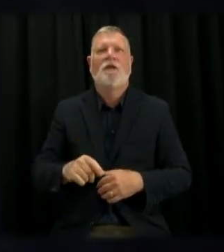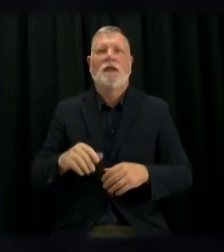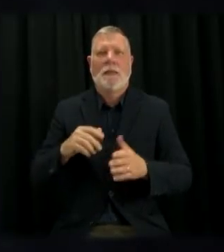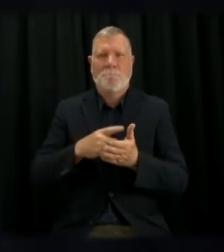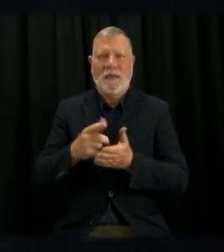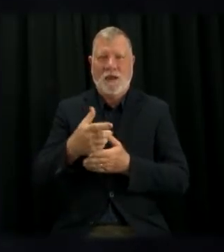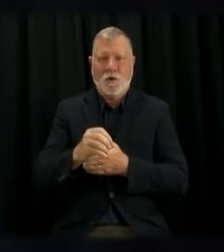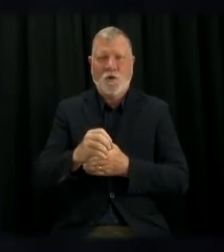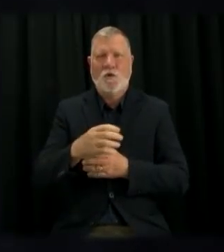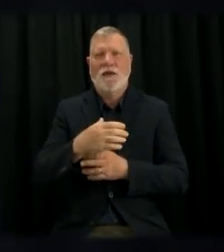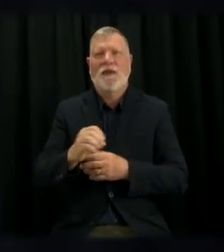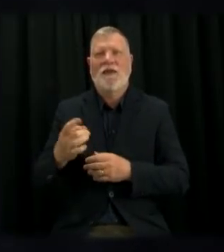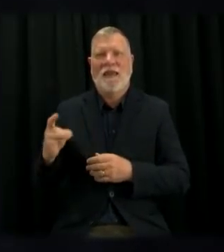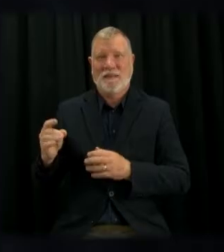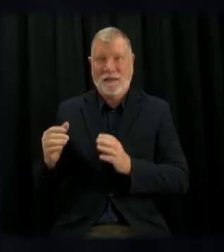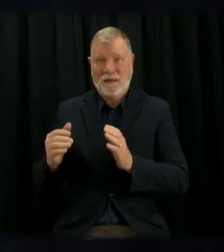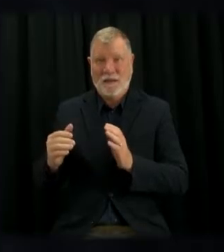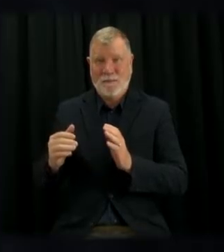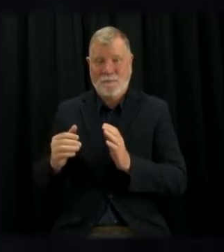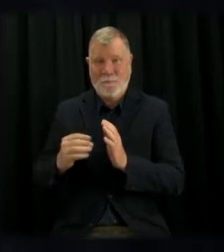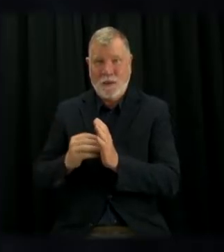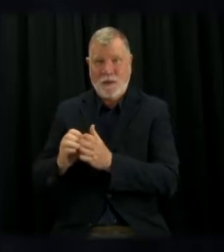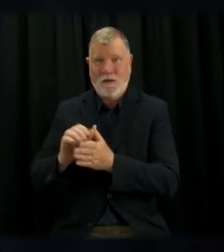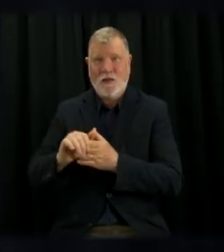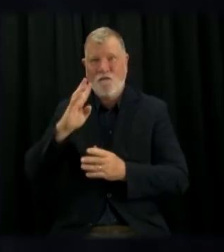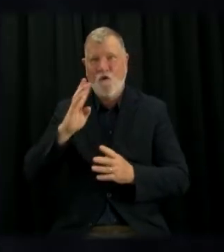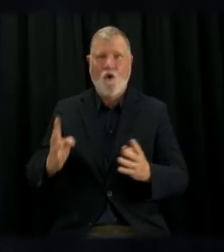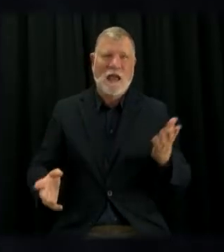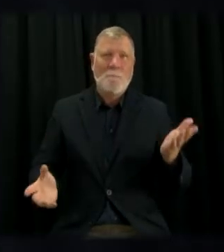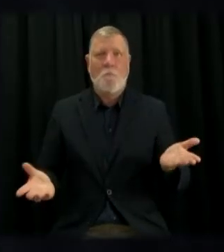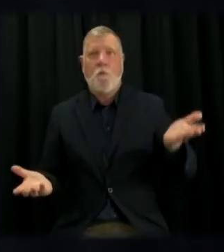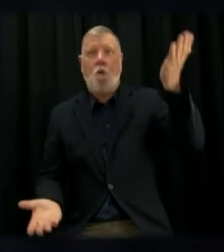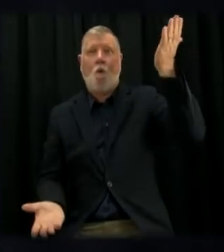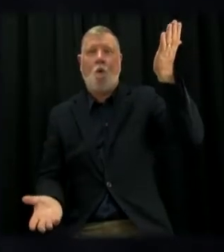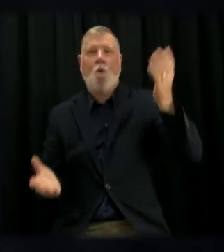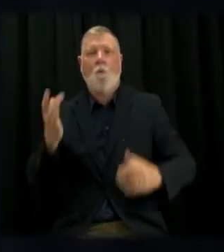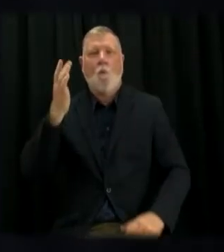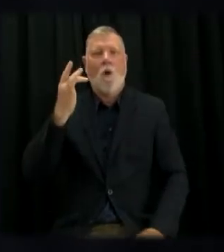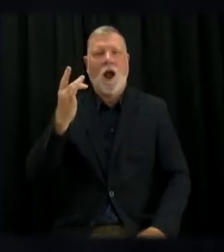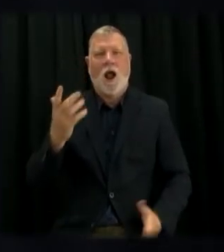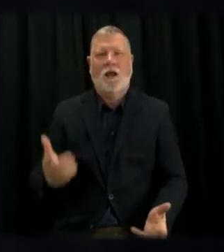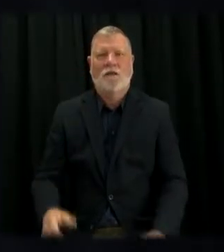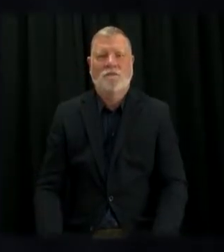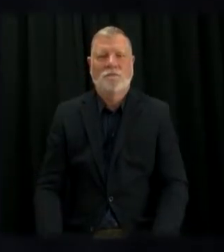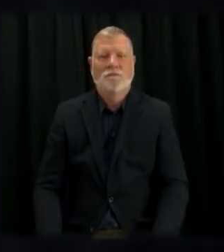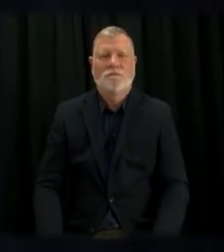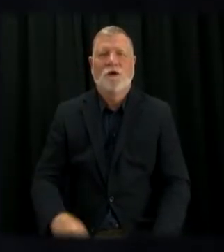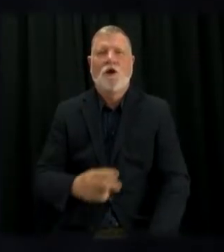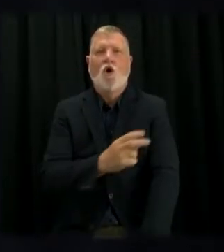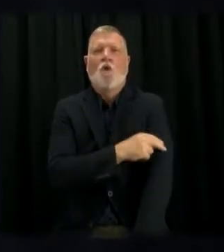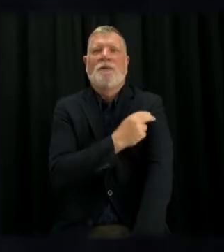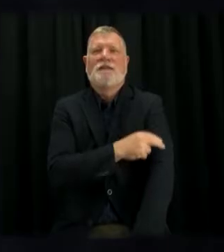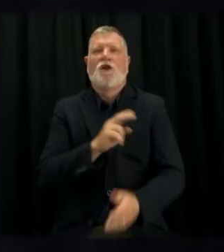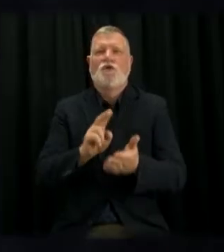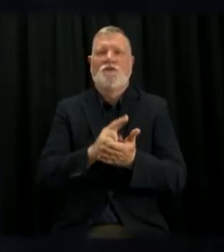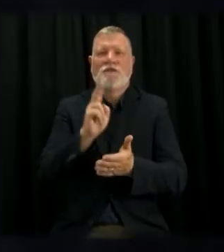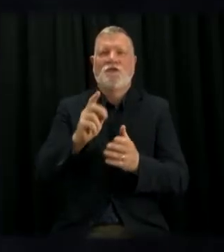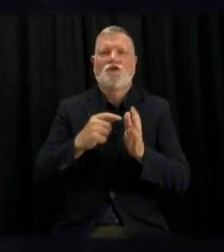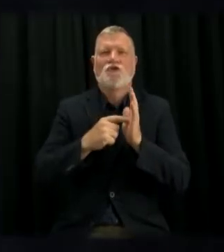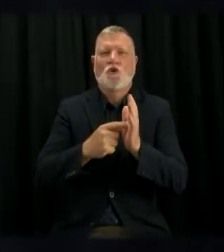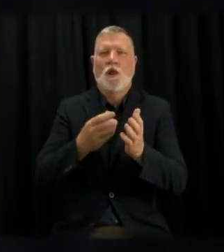retiro y 18 millones en nómina, porque es cuatro veces mayor el retiro. El Hospital